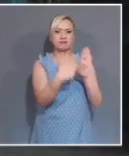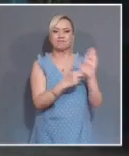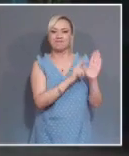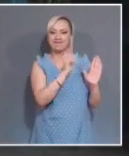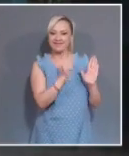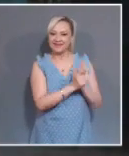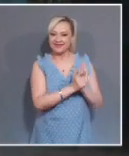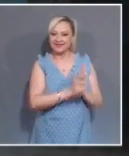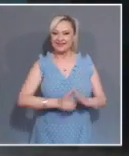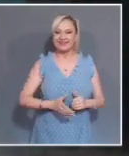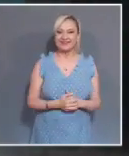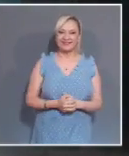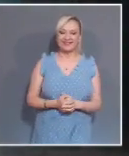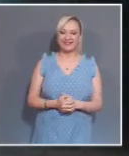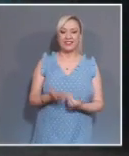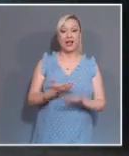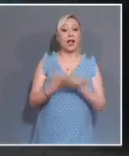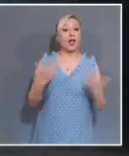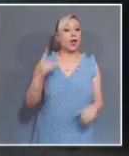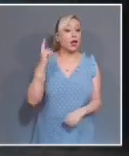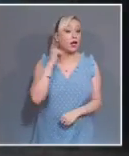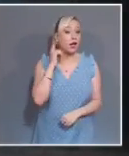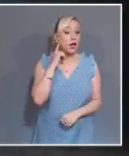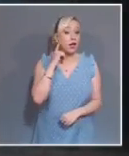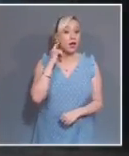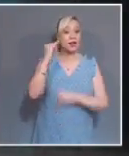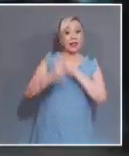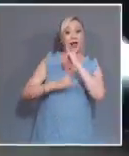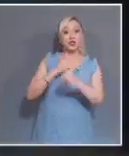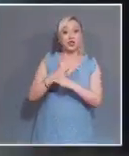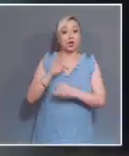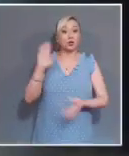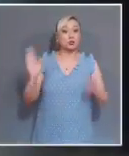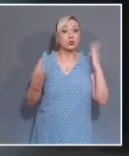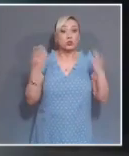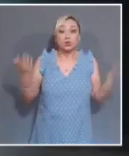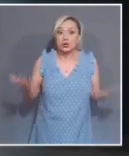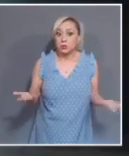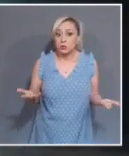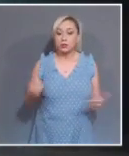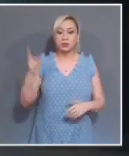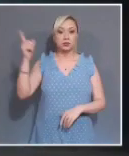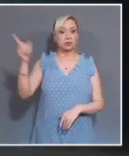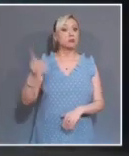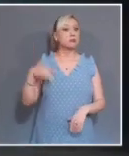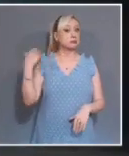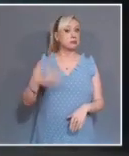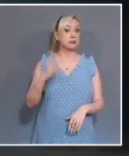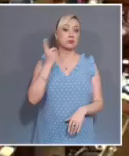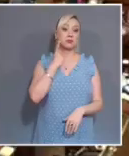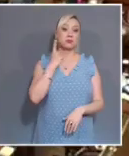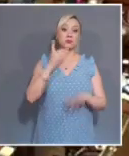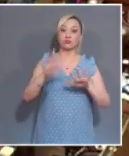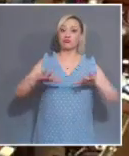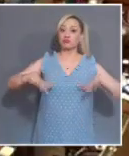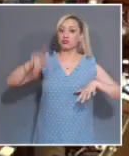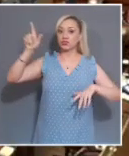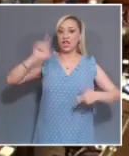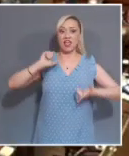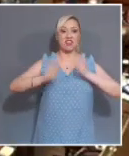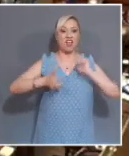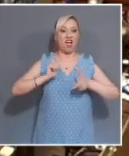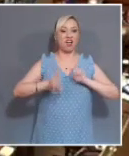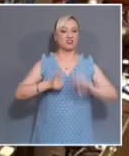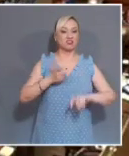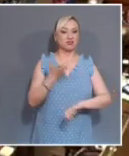Vámonos con información internacional. Republicanos en la Cámara de Representantes, esto de Texas en los Estados Unidos, impulsaron